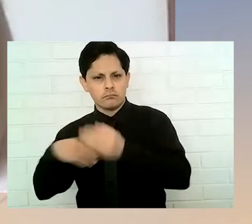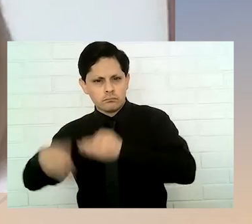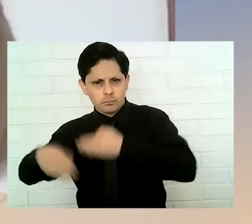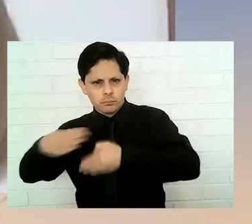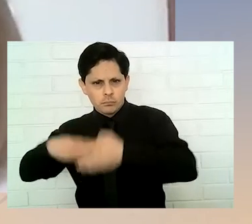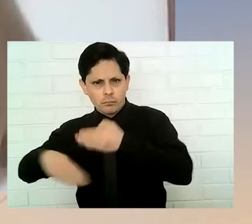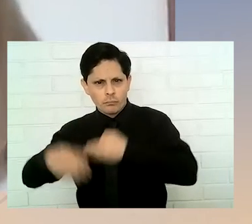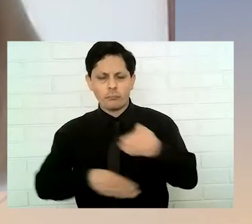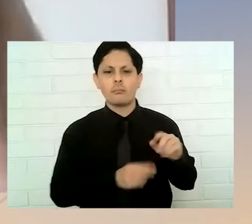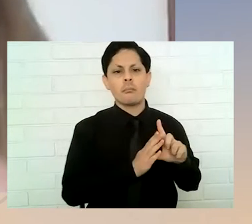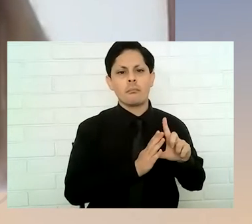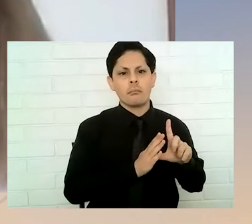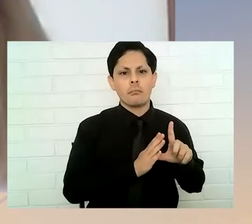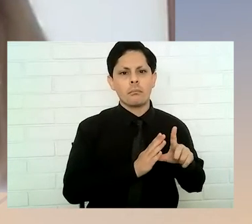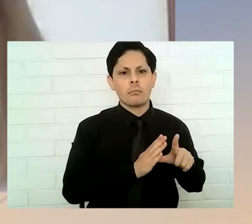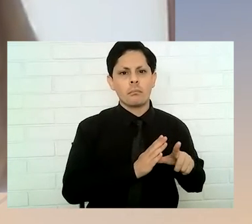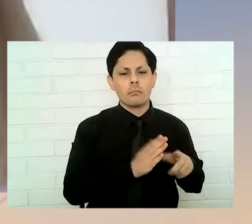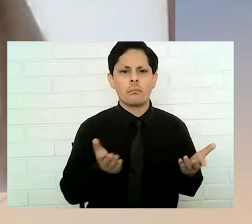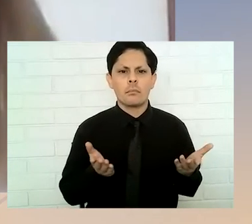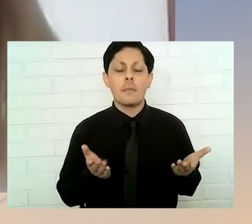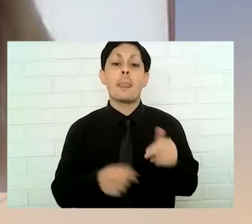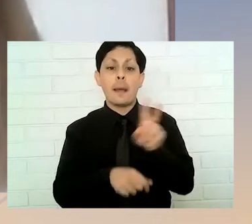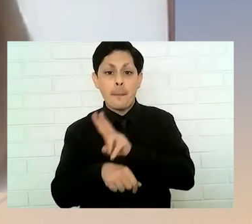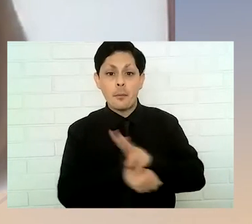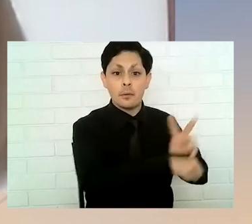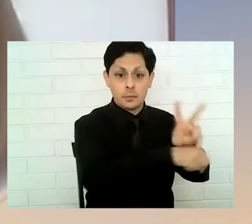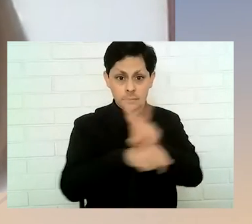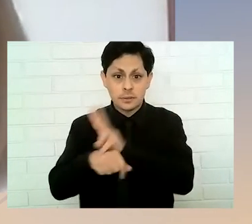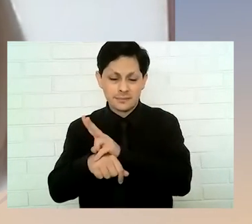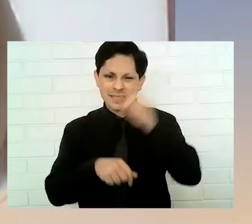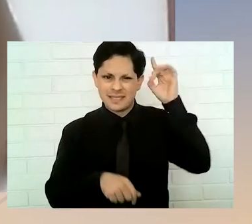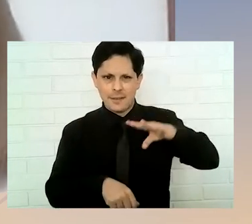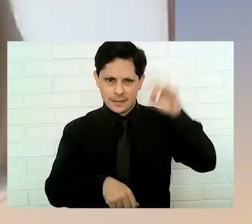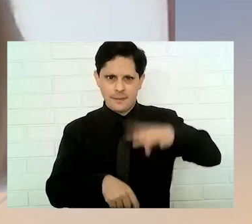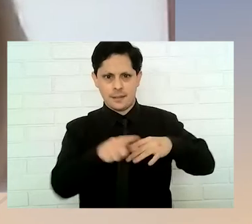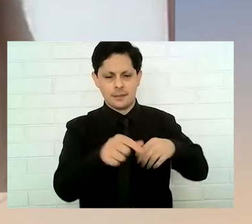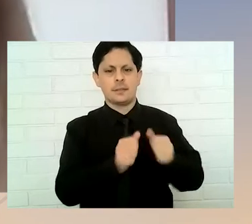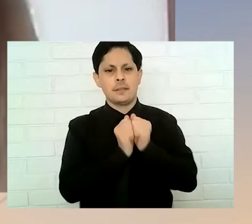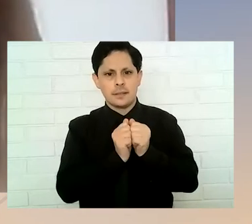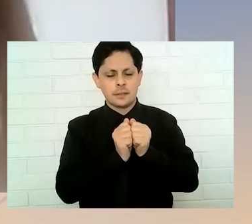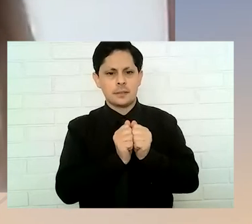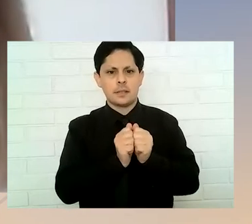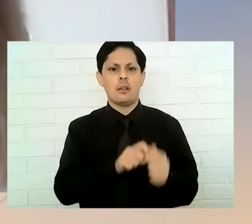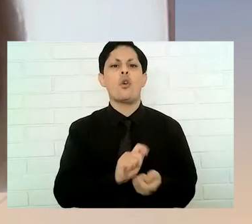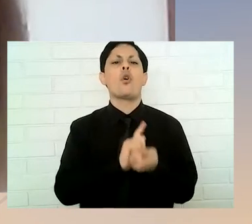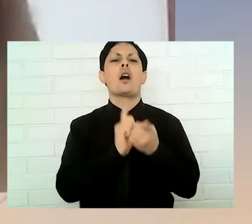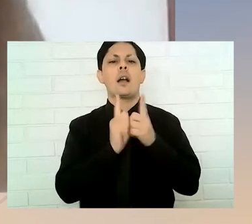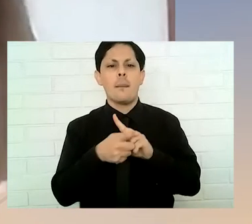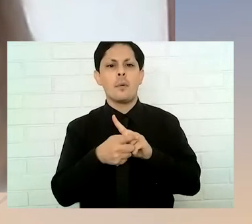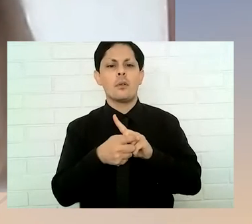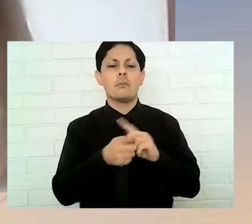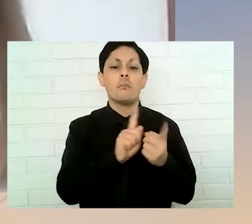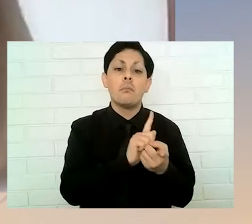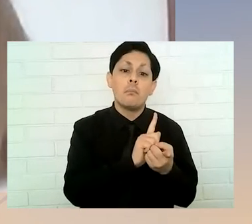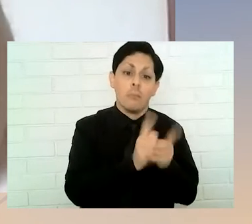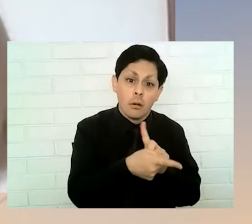Entonces, tenemos nosotros, cada profesor y profesora, cada colega sabe eso, sabe que los cambios pueden ser